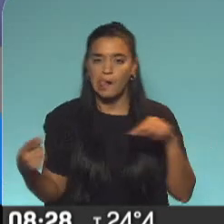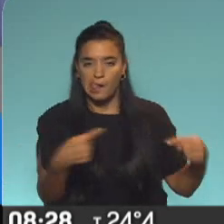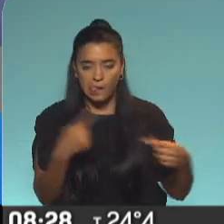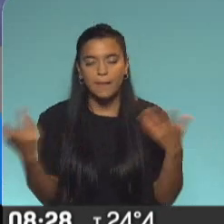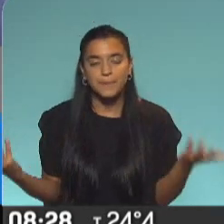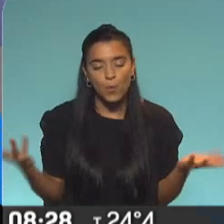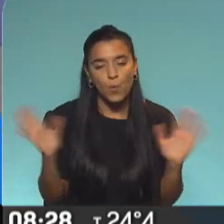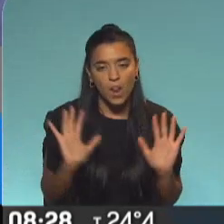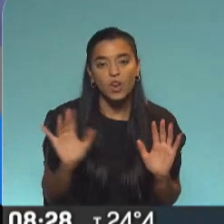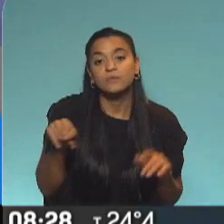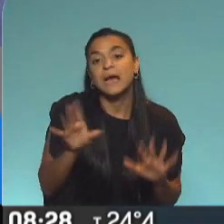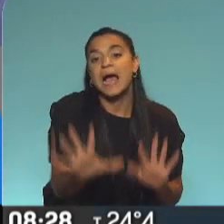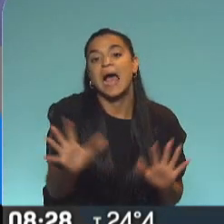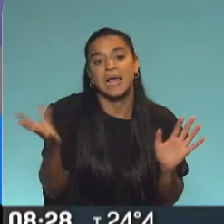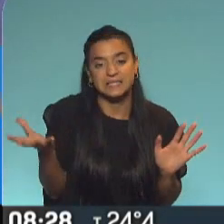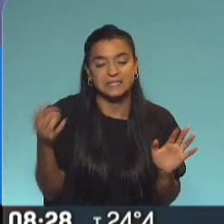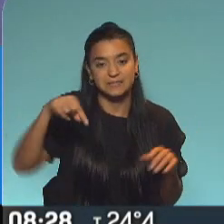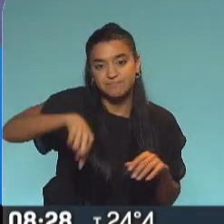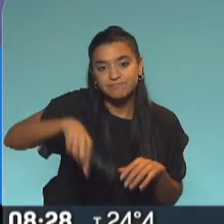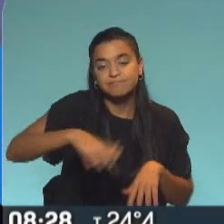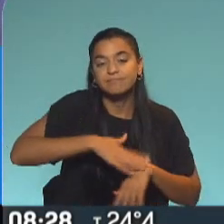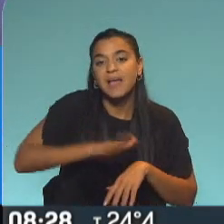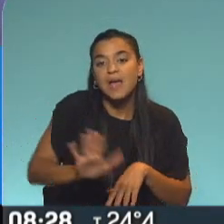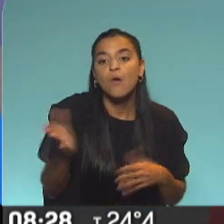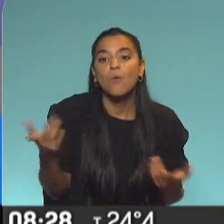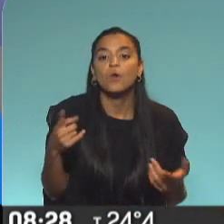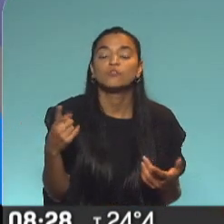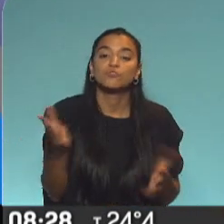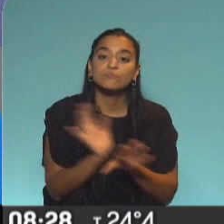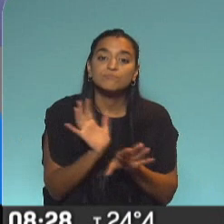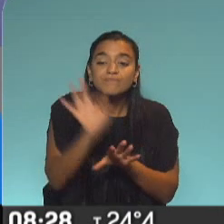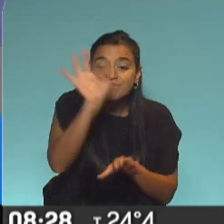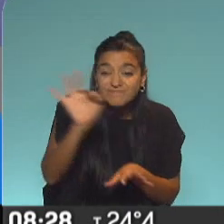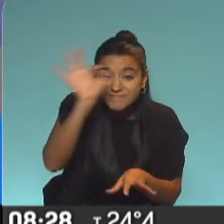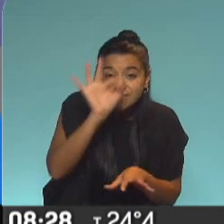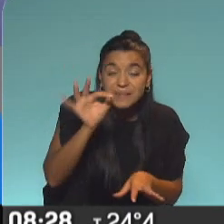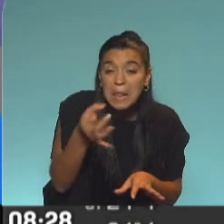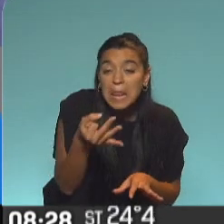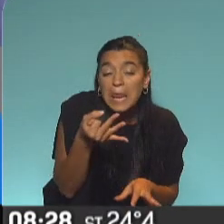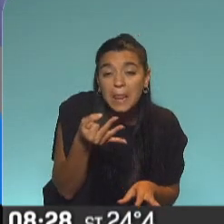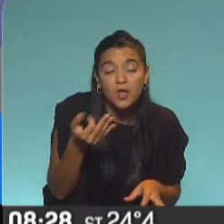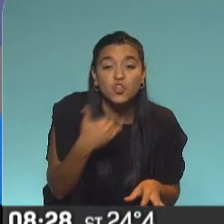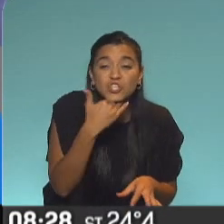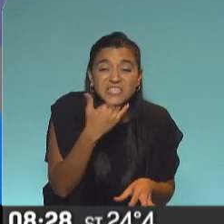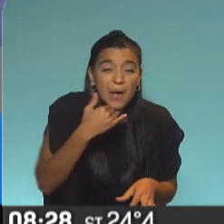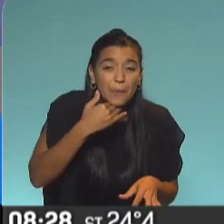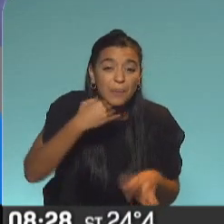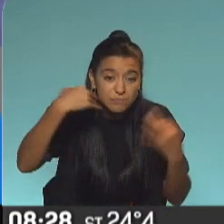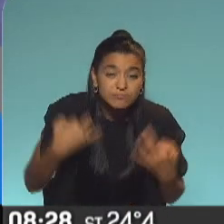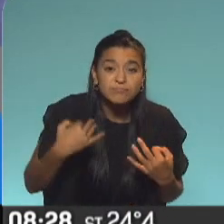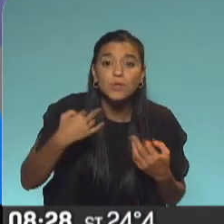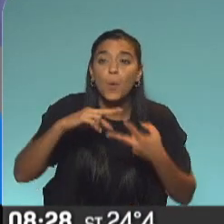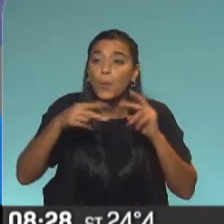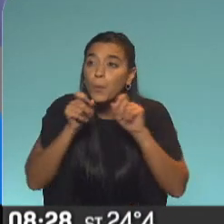bueno, es lo que ocurre en estos casos cuando uno está tratando con un microorganismo que no se sabe muy bien cuál es su